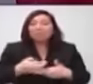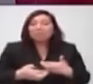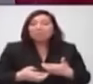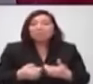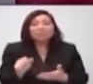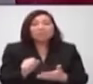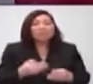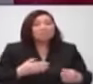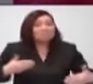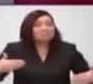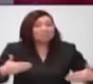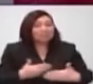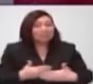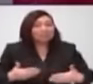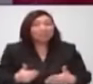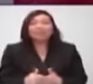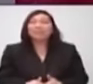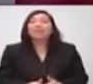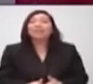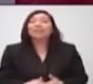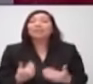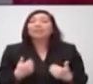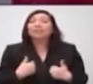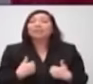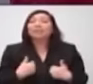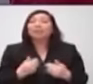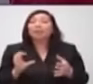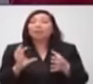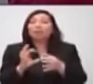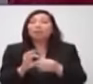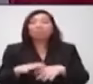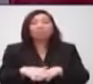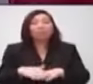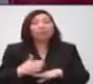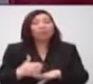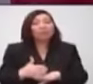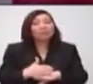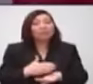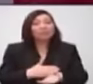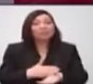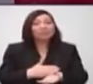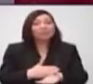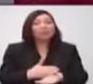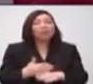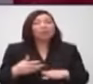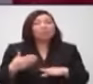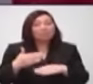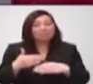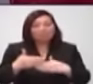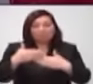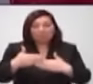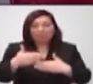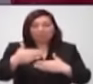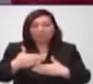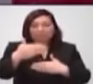de sistema vial o de planificación vial deben estar articulados a los planes de desarrollo de corto, mediano y largo